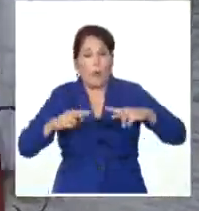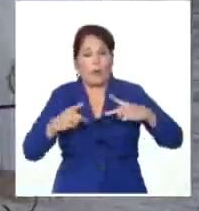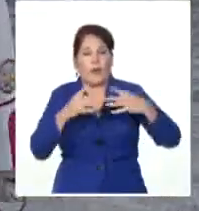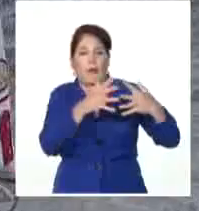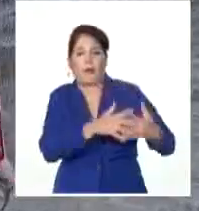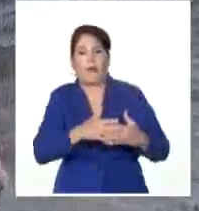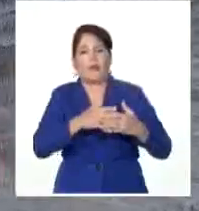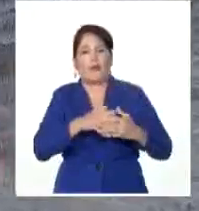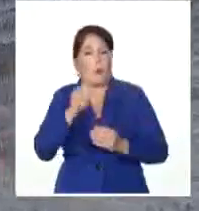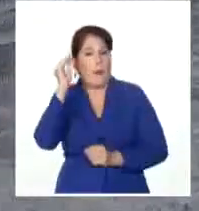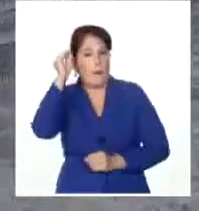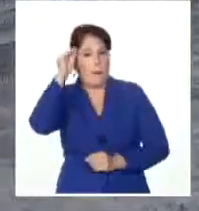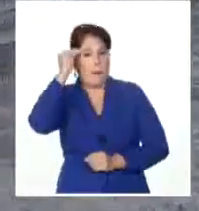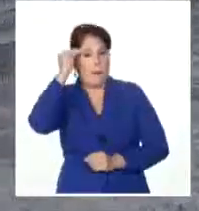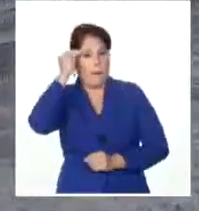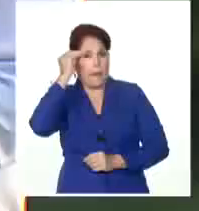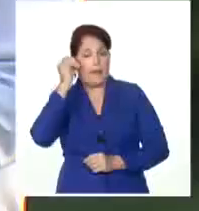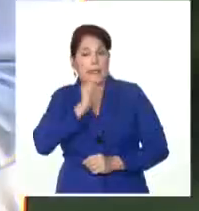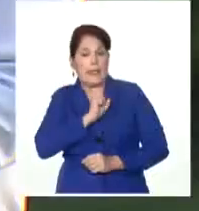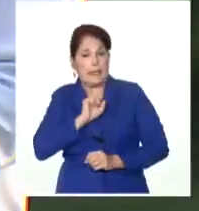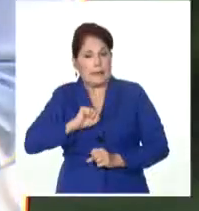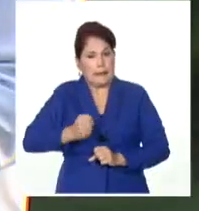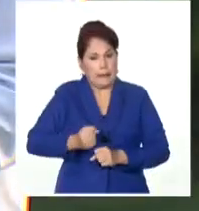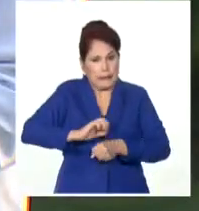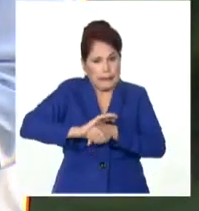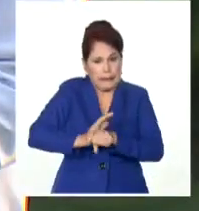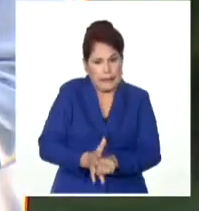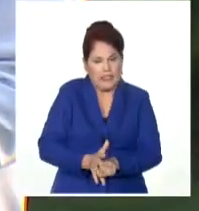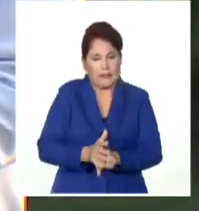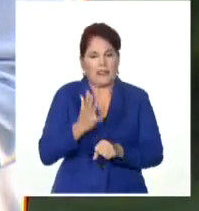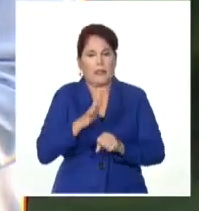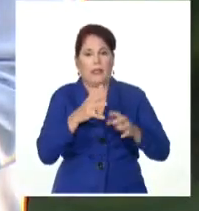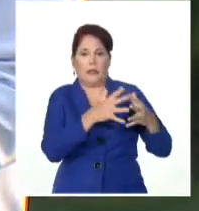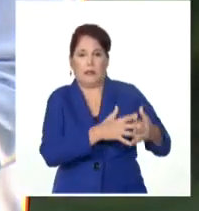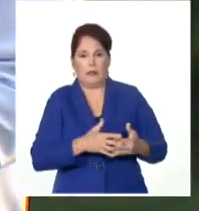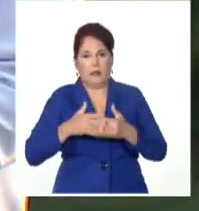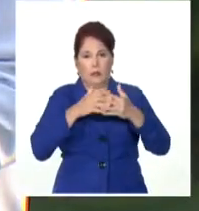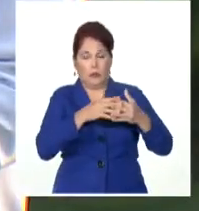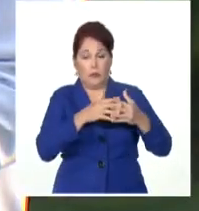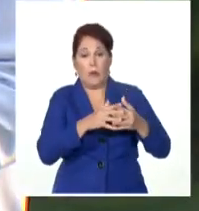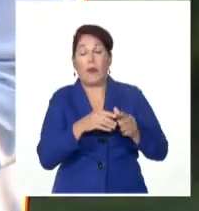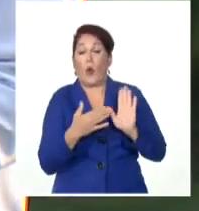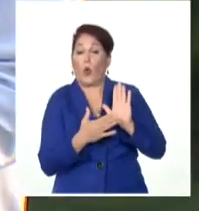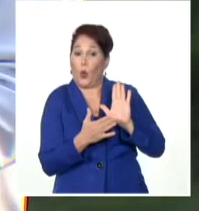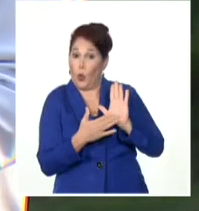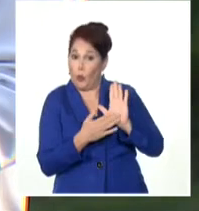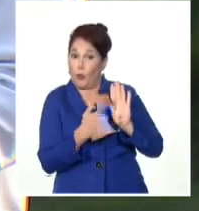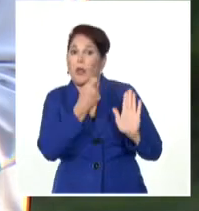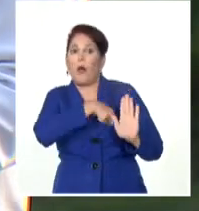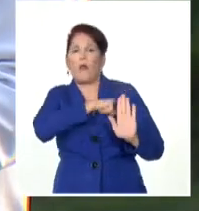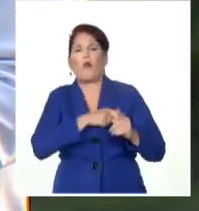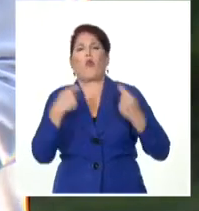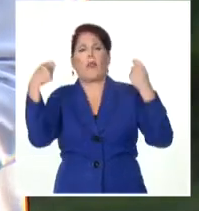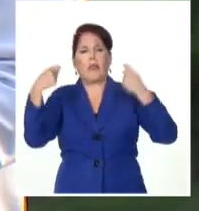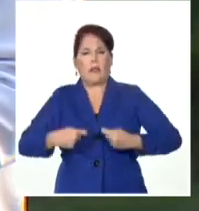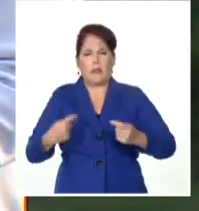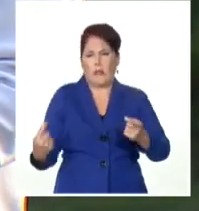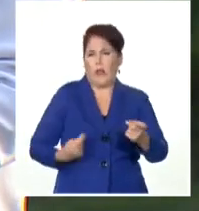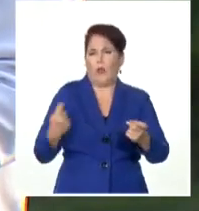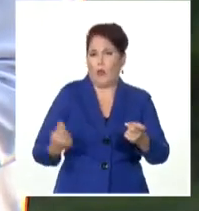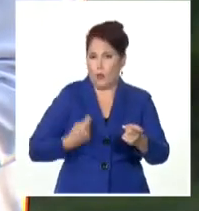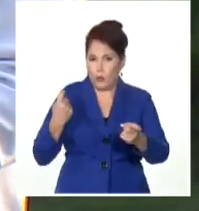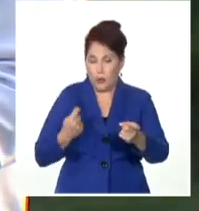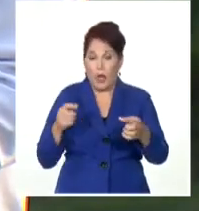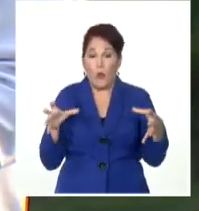esta vez más cercano y hostil, el imperio yanqui. Pero también nos muestra que un pueblo decidido a luchar con